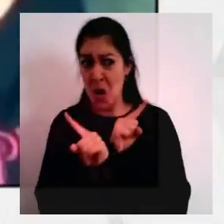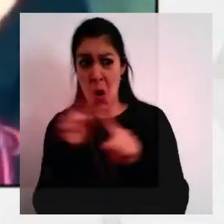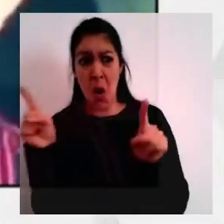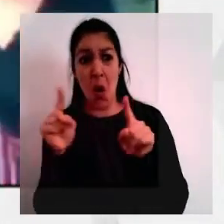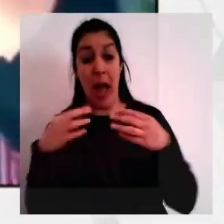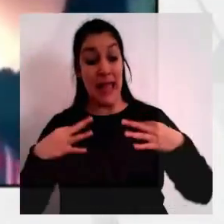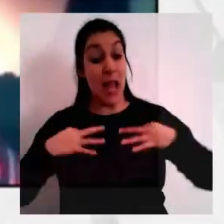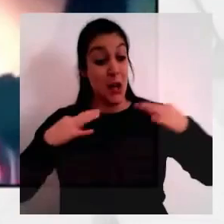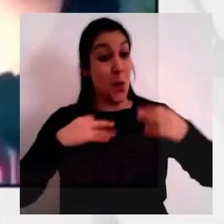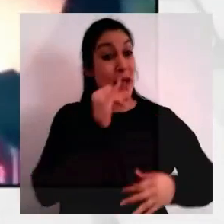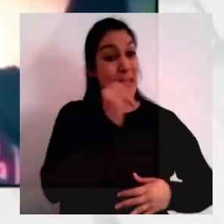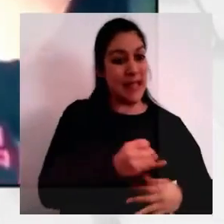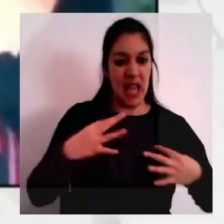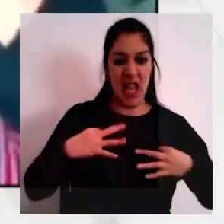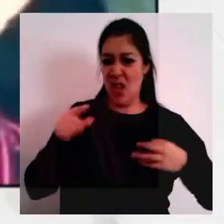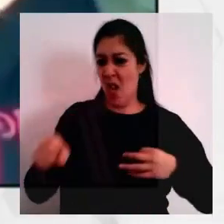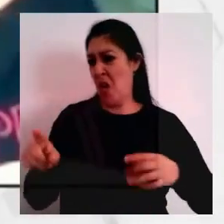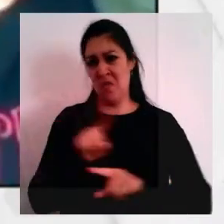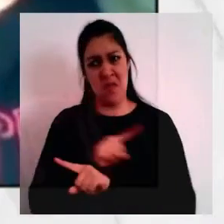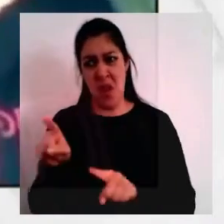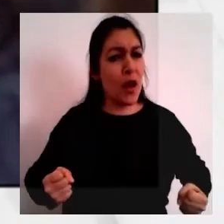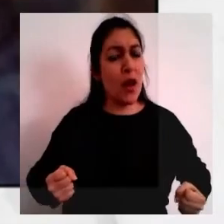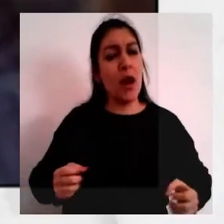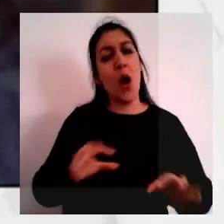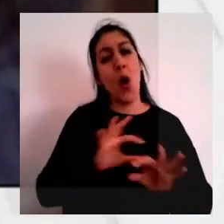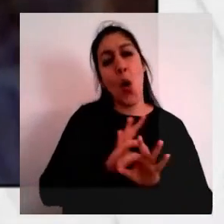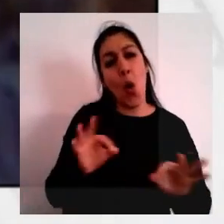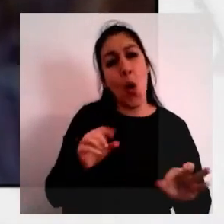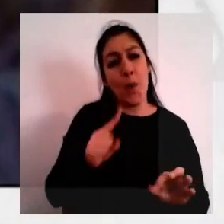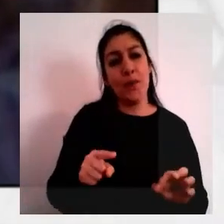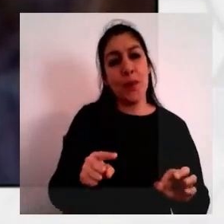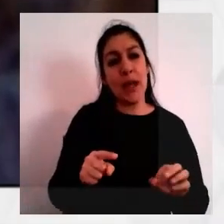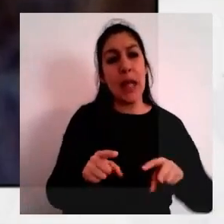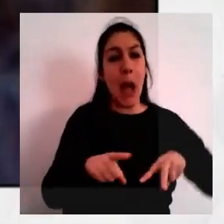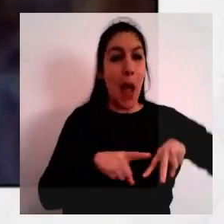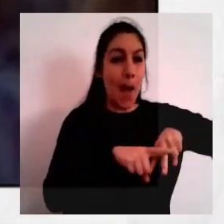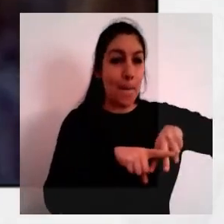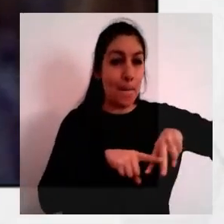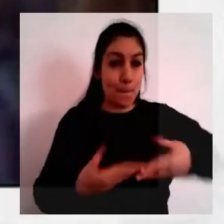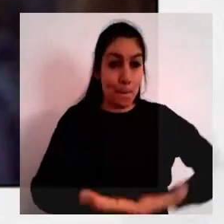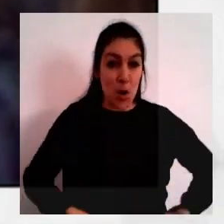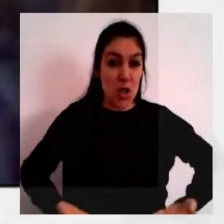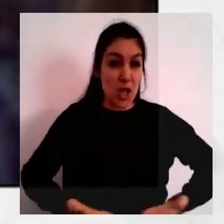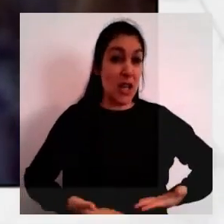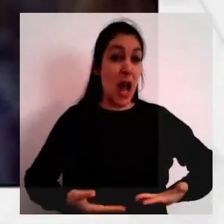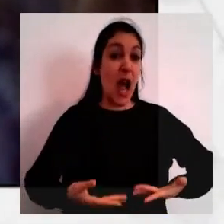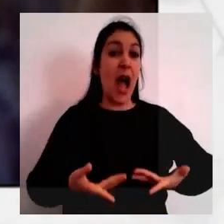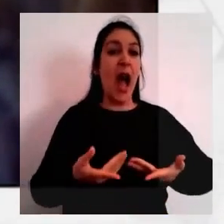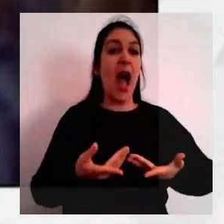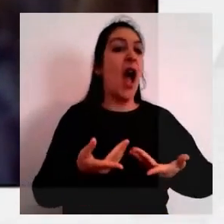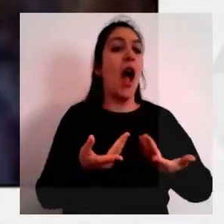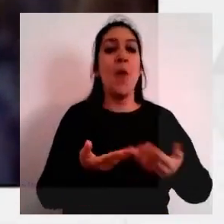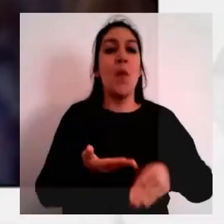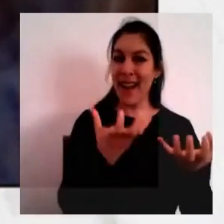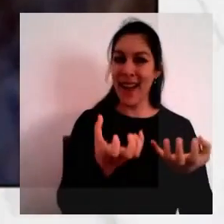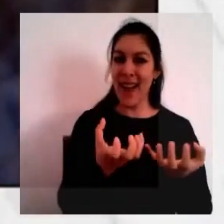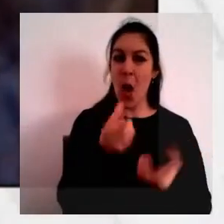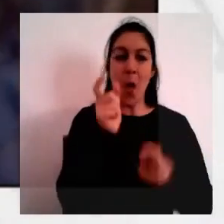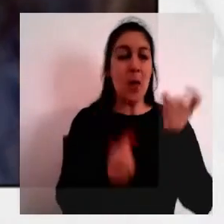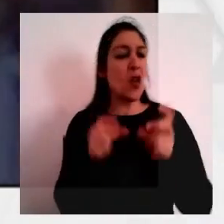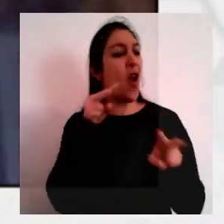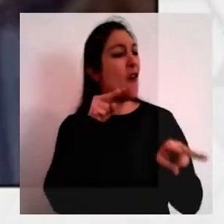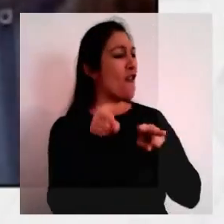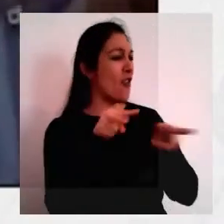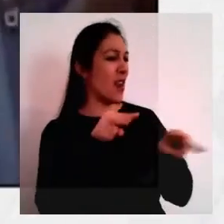ponete esto, eso no te lo pongas porque pareces esto. Esa mochila es muy corta, querés que te griten en la calle,